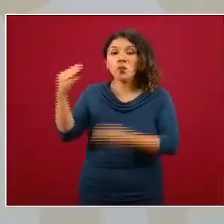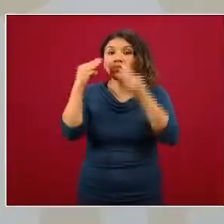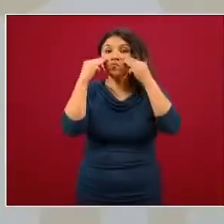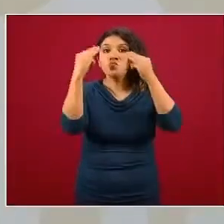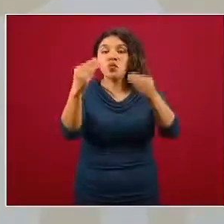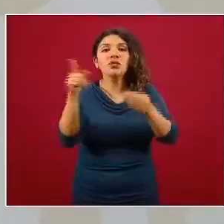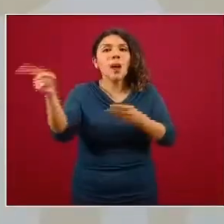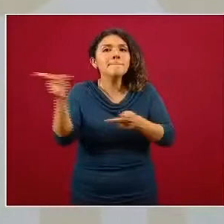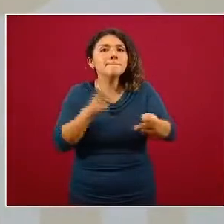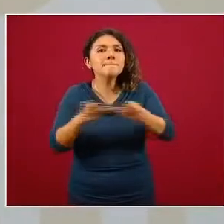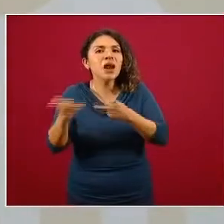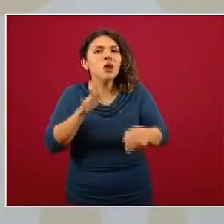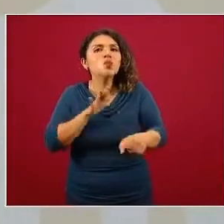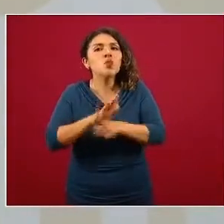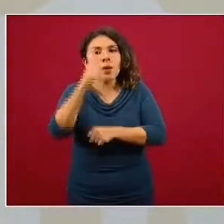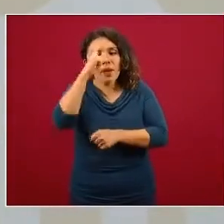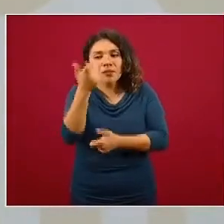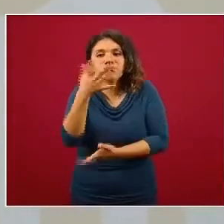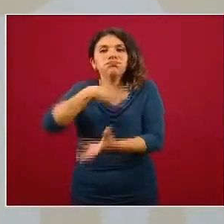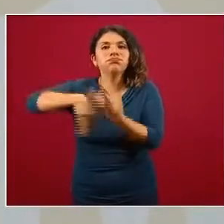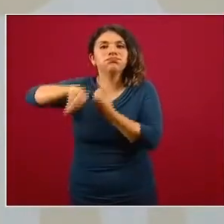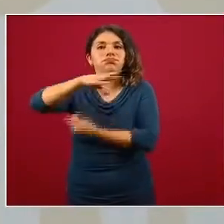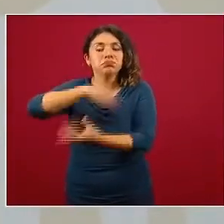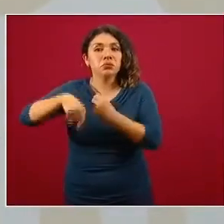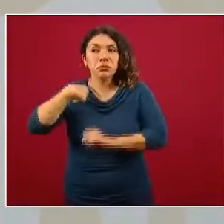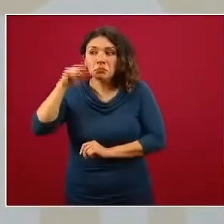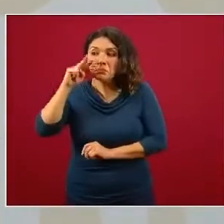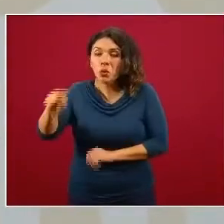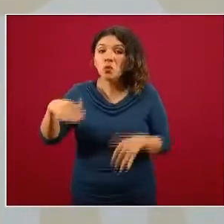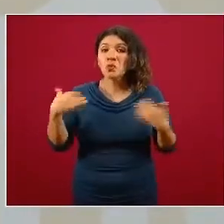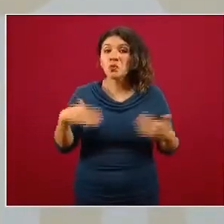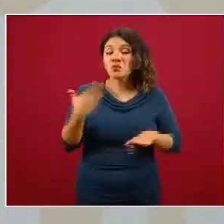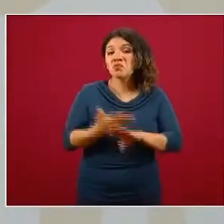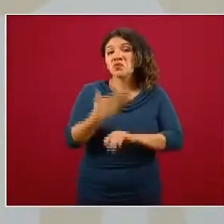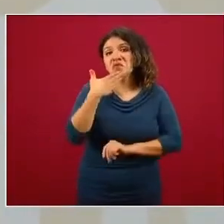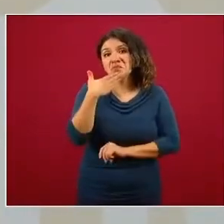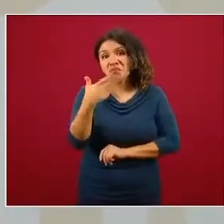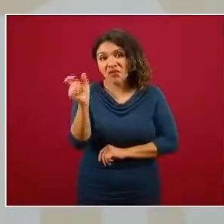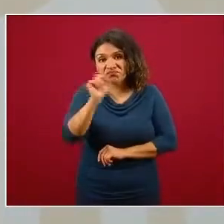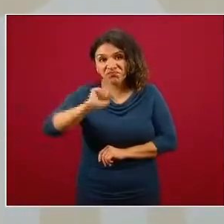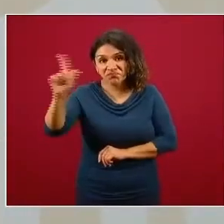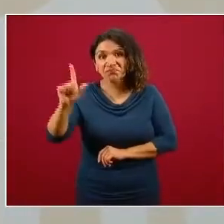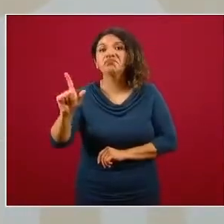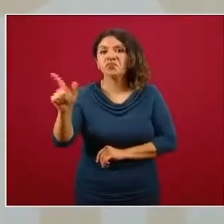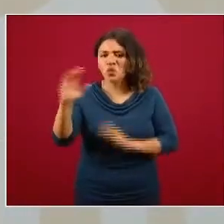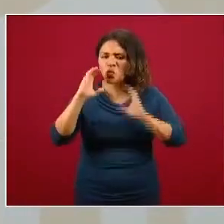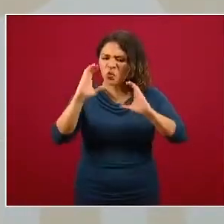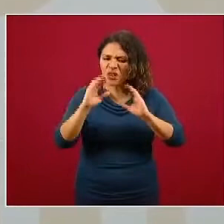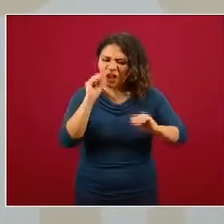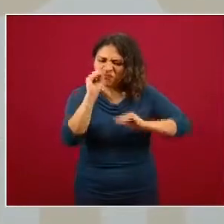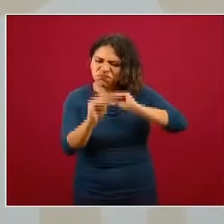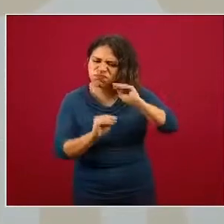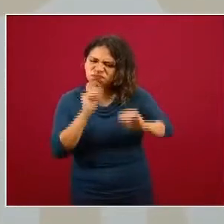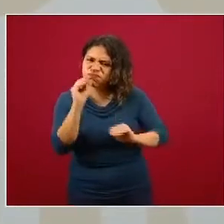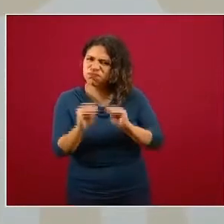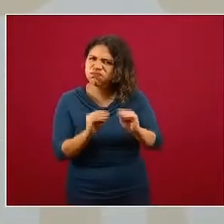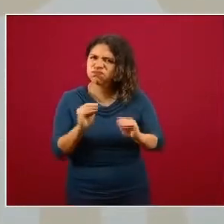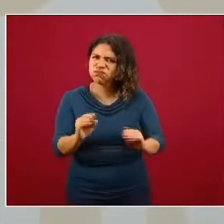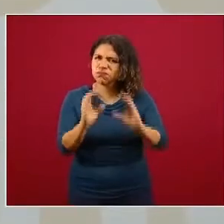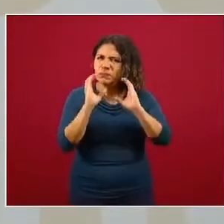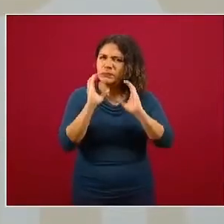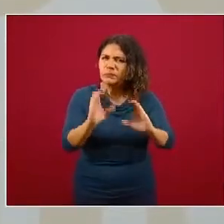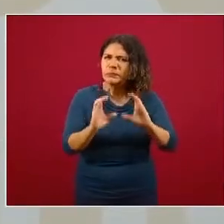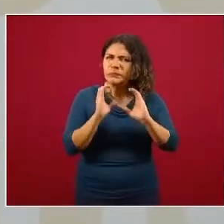mostraron su plan de reactivación económica y nos parece un extraordinario plan, muy bien cuidado, con una